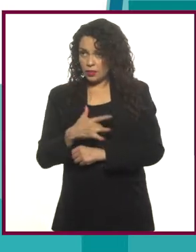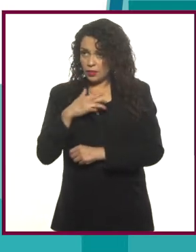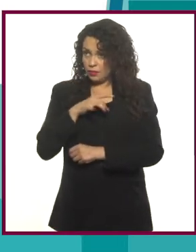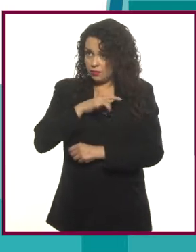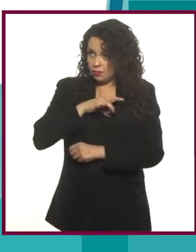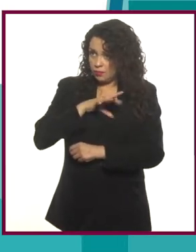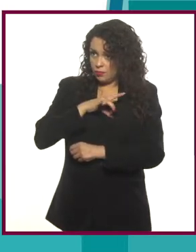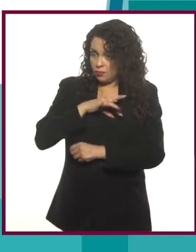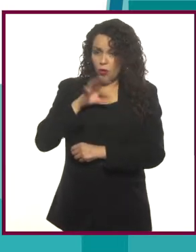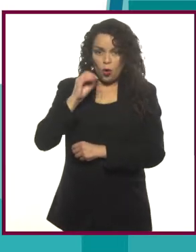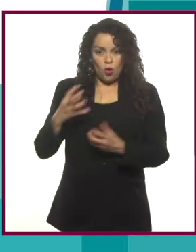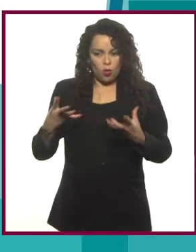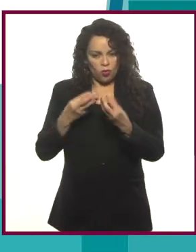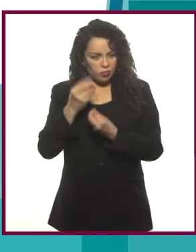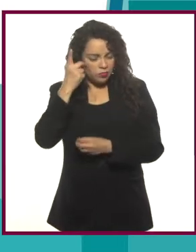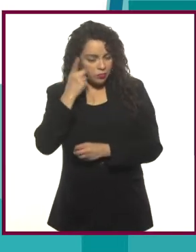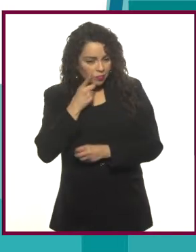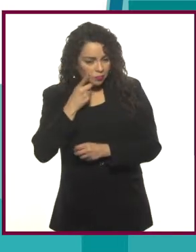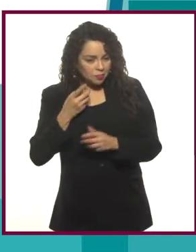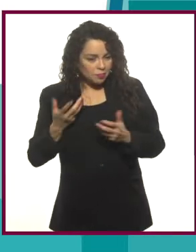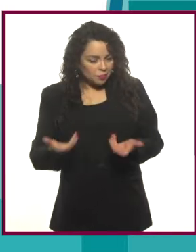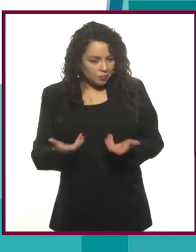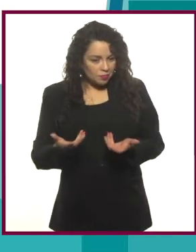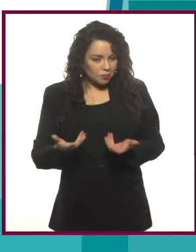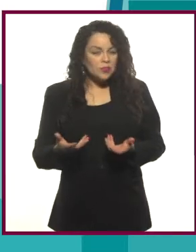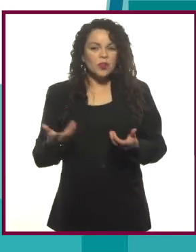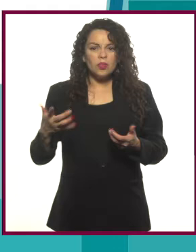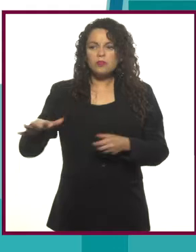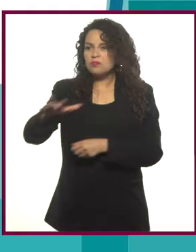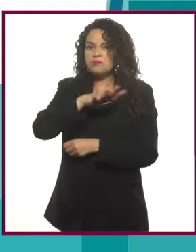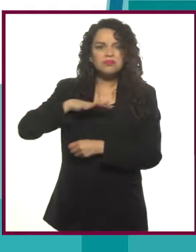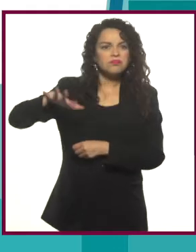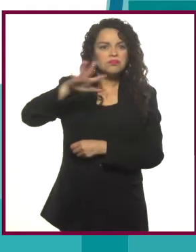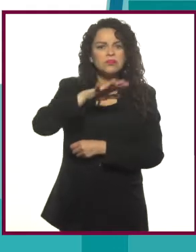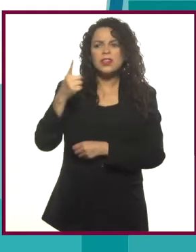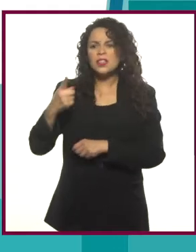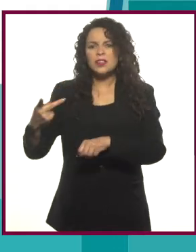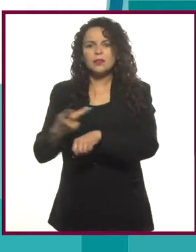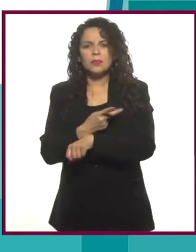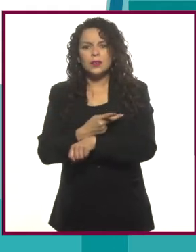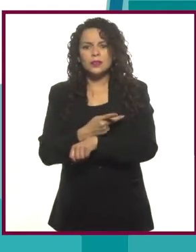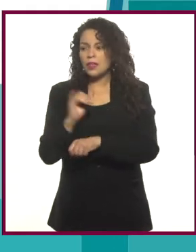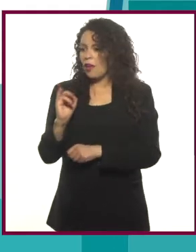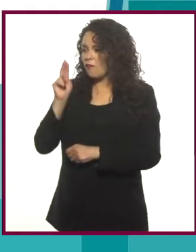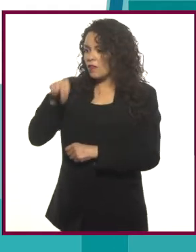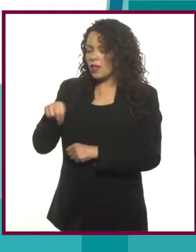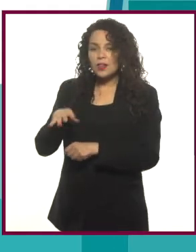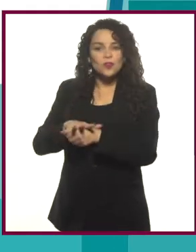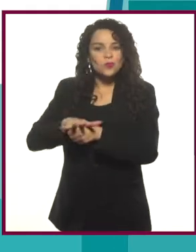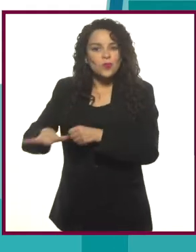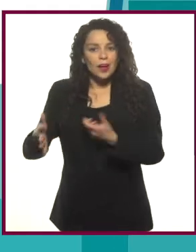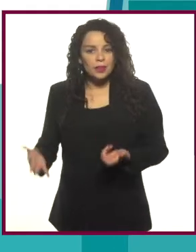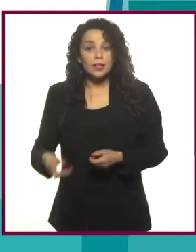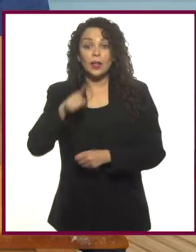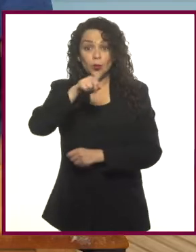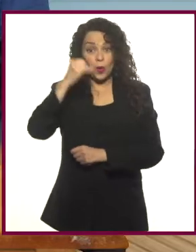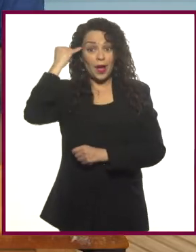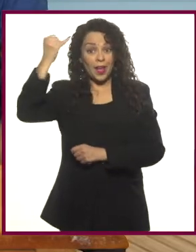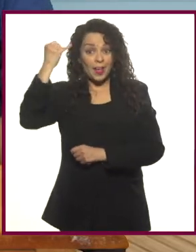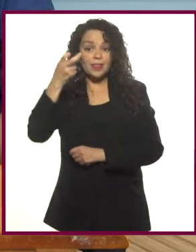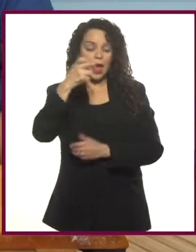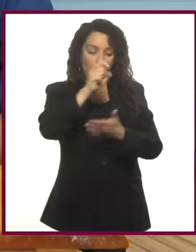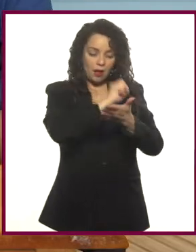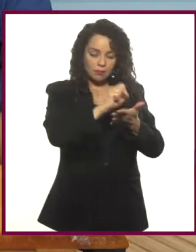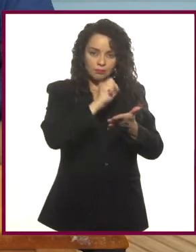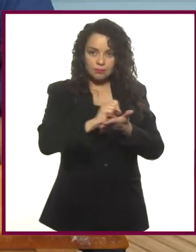amenazante? ¿Dormía también? ¿En qué ambiente sucede todo? ¿Qué pasará al final? Escribe